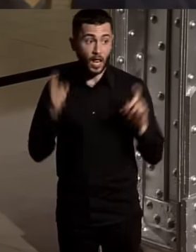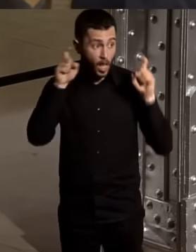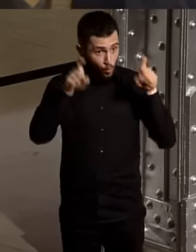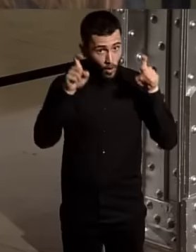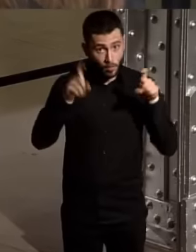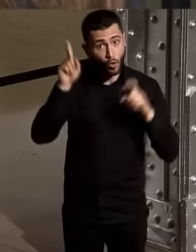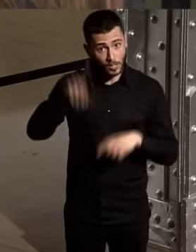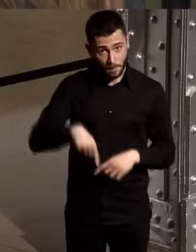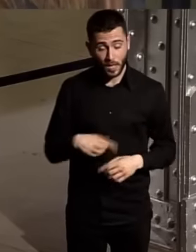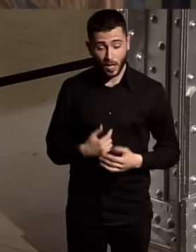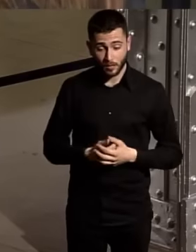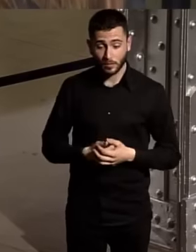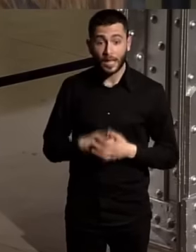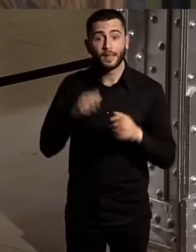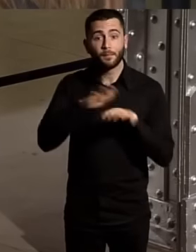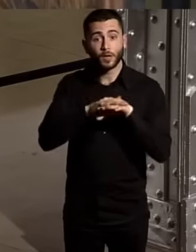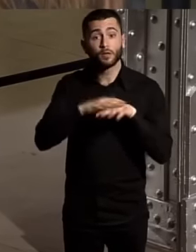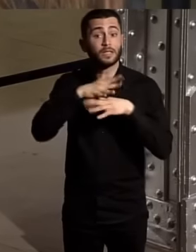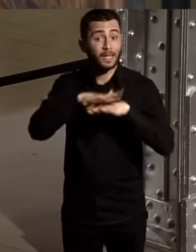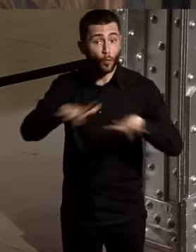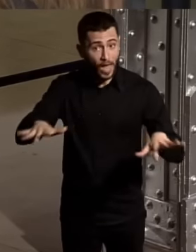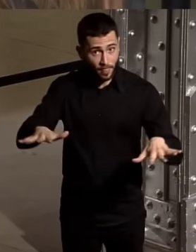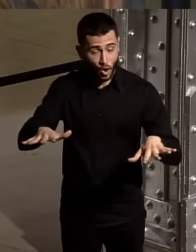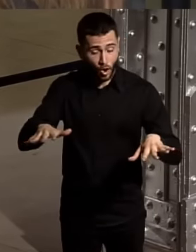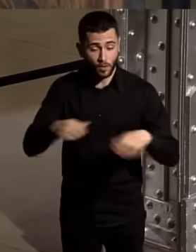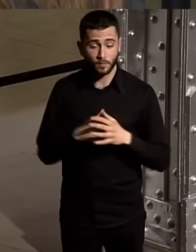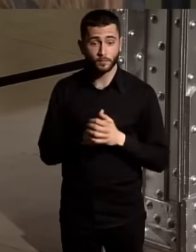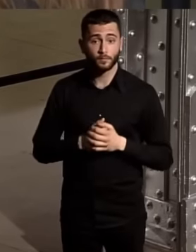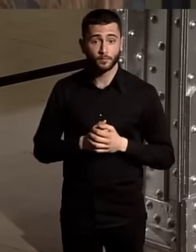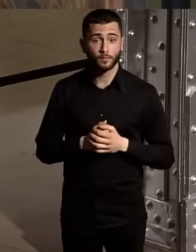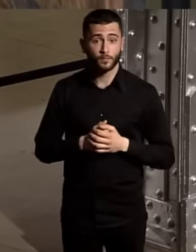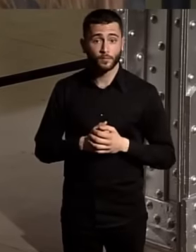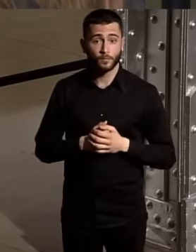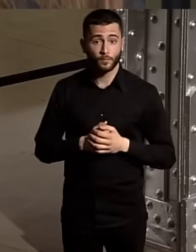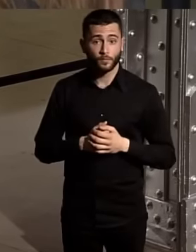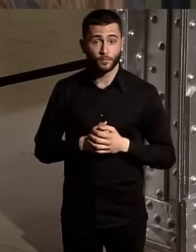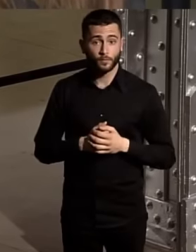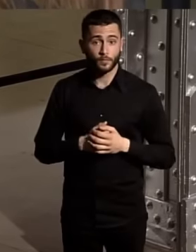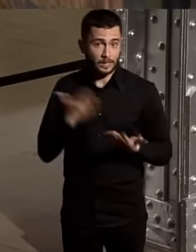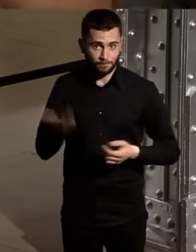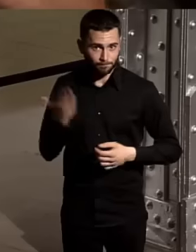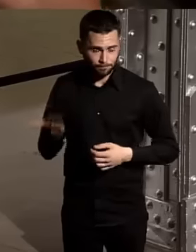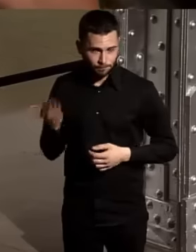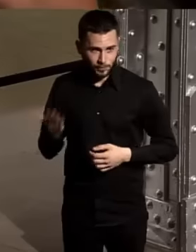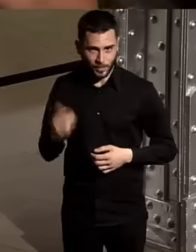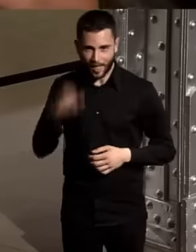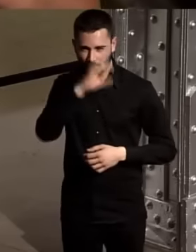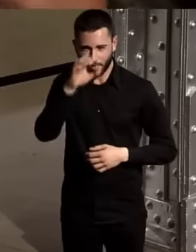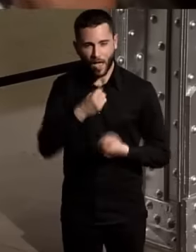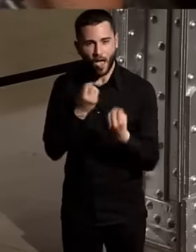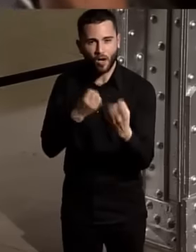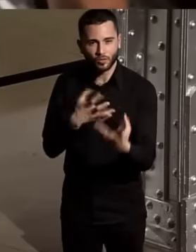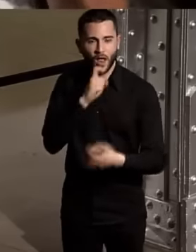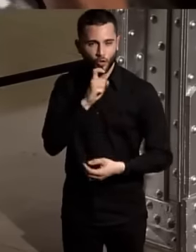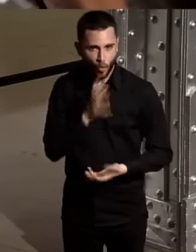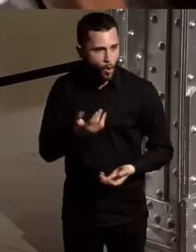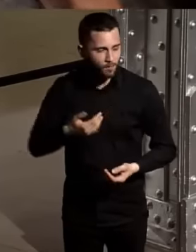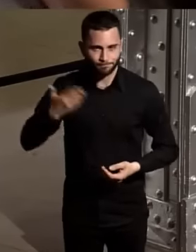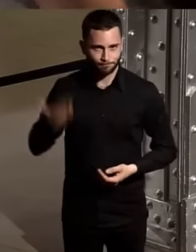también mucho divul imprescindible comunicar esta ciencia